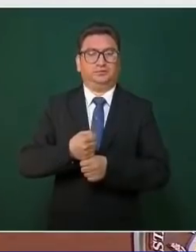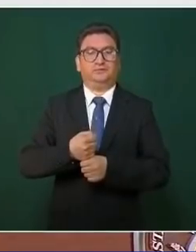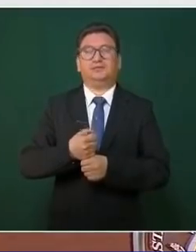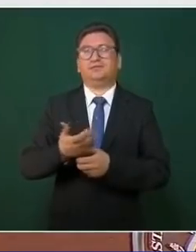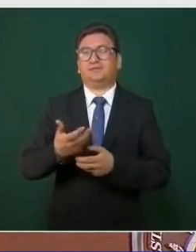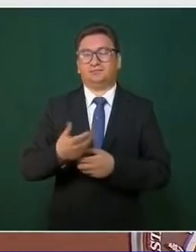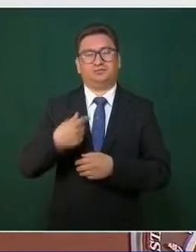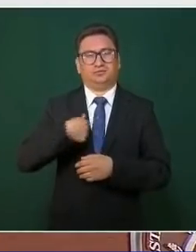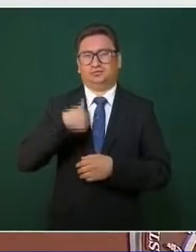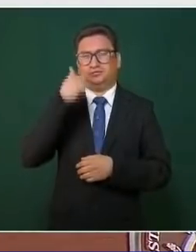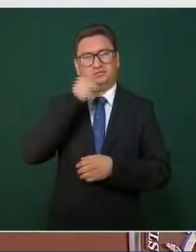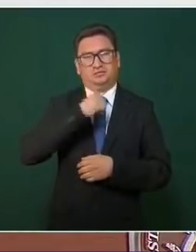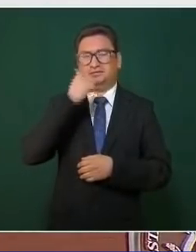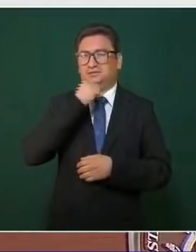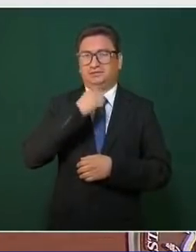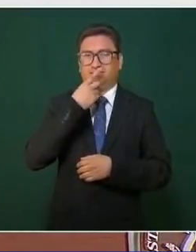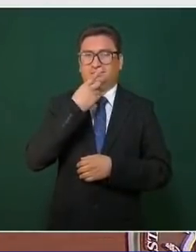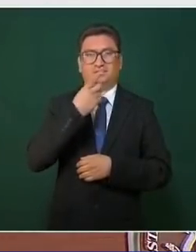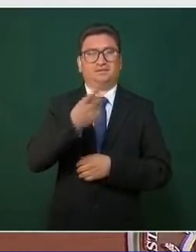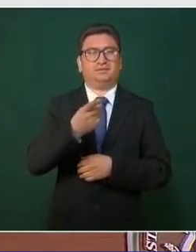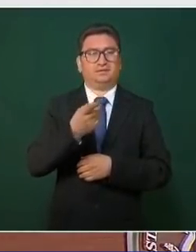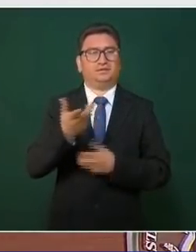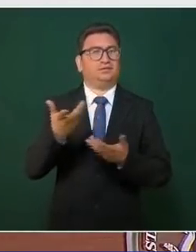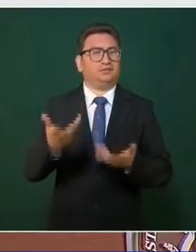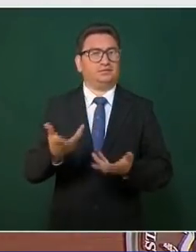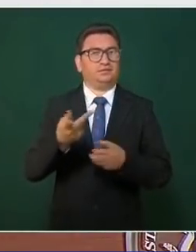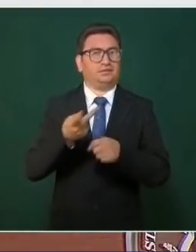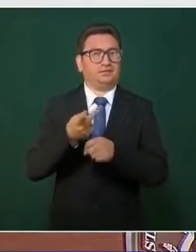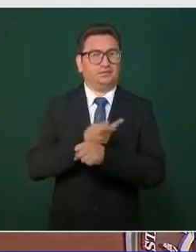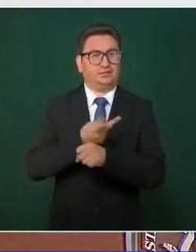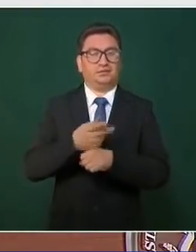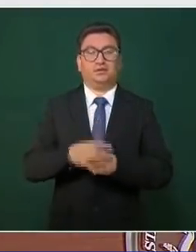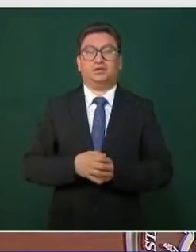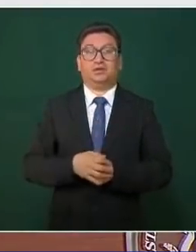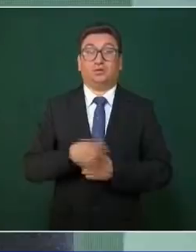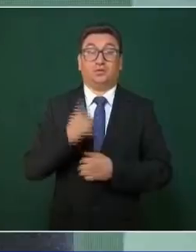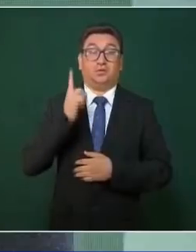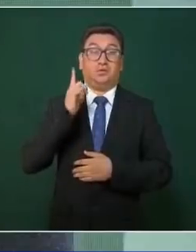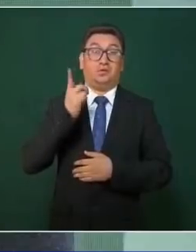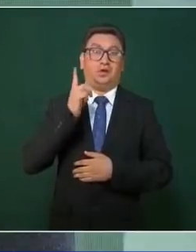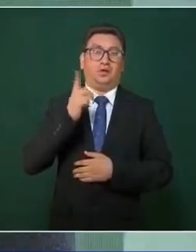Siempre hablo de que sería extraordinario